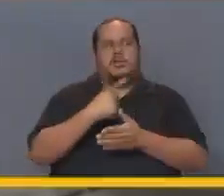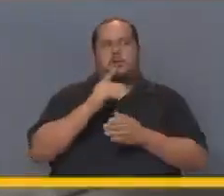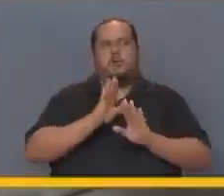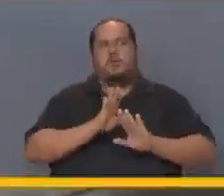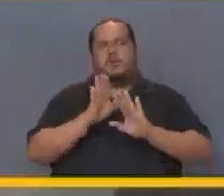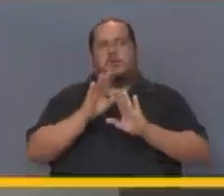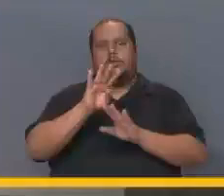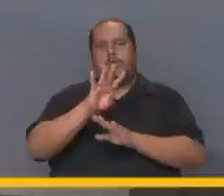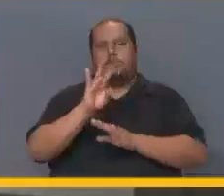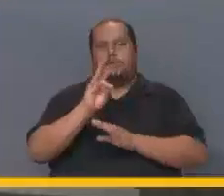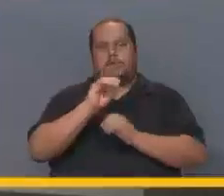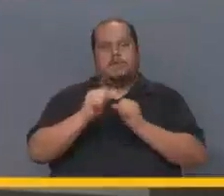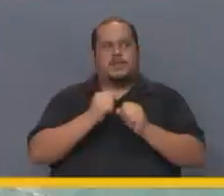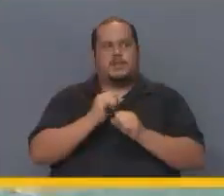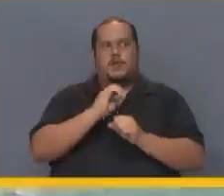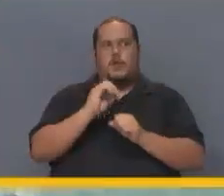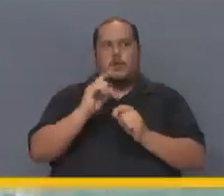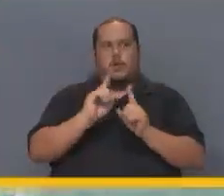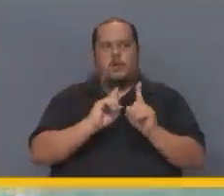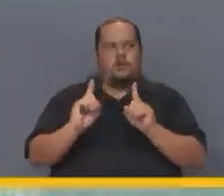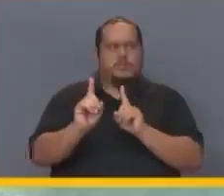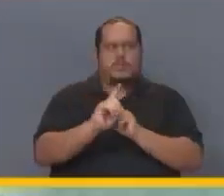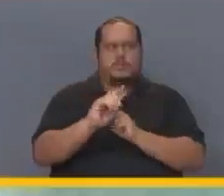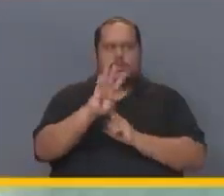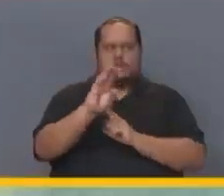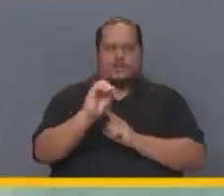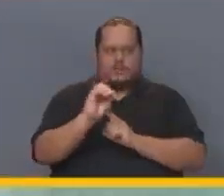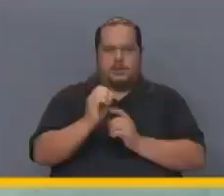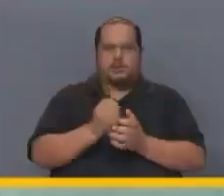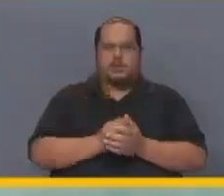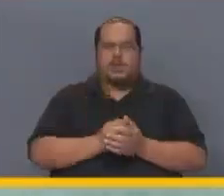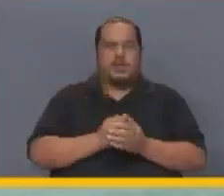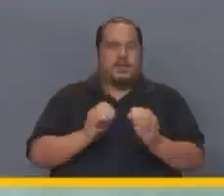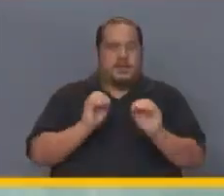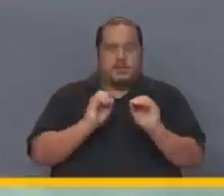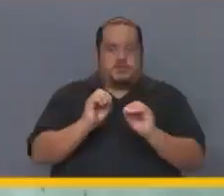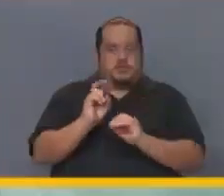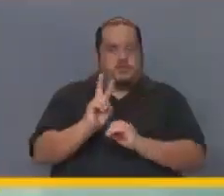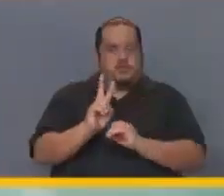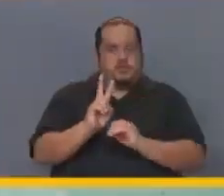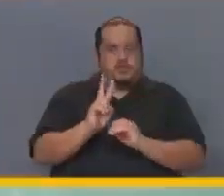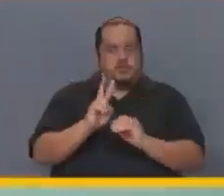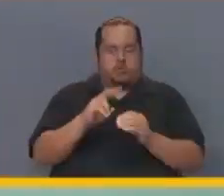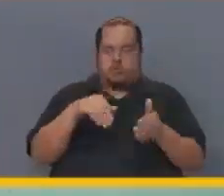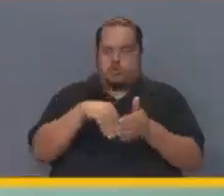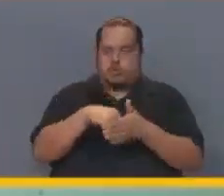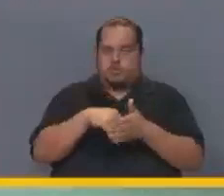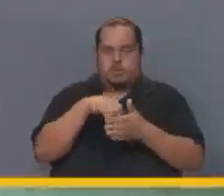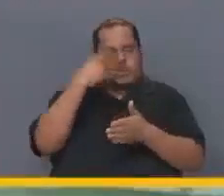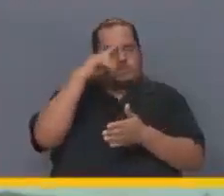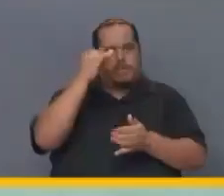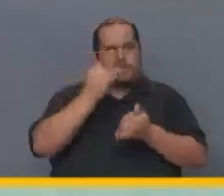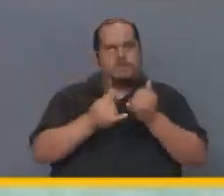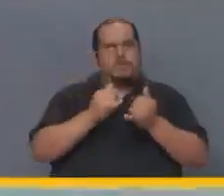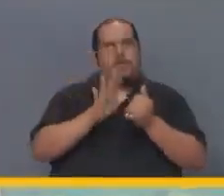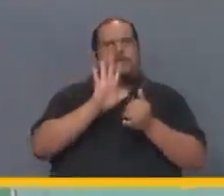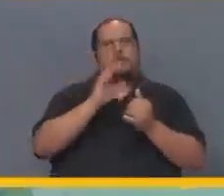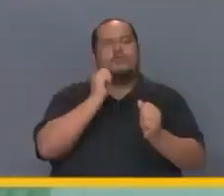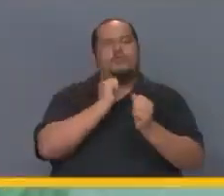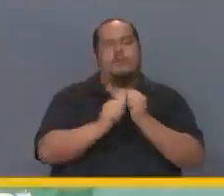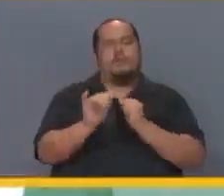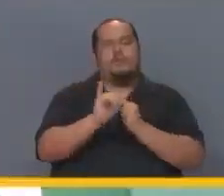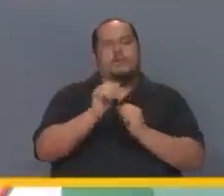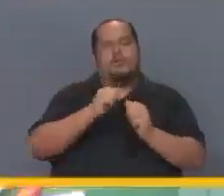de 47 años o un delantero de 40. Ninguno de los dos pone un límite para finalizar su paso como